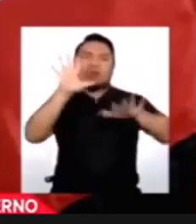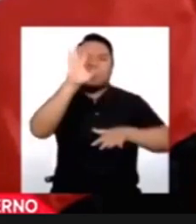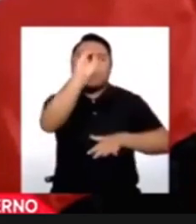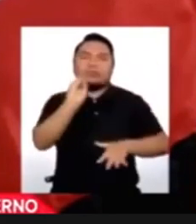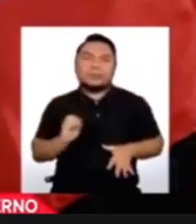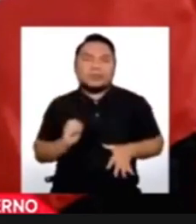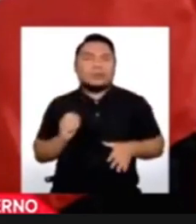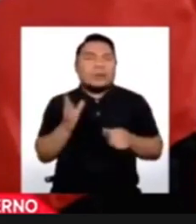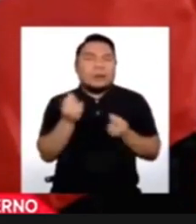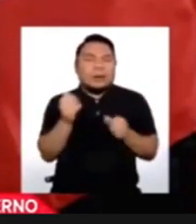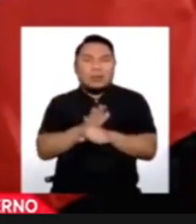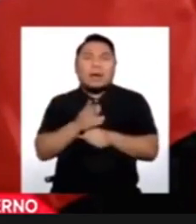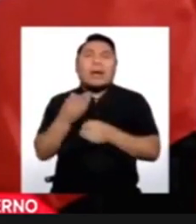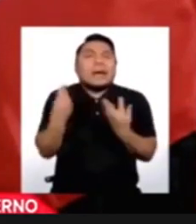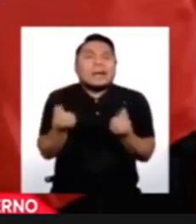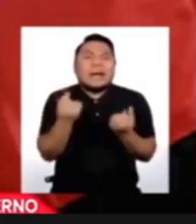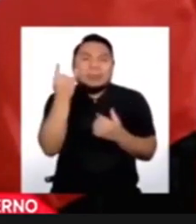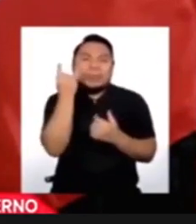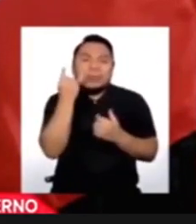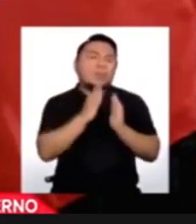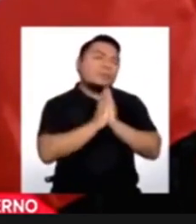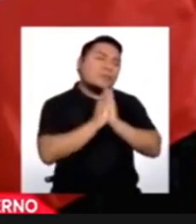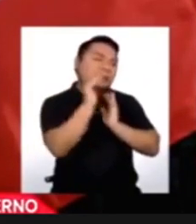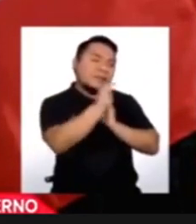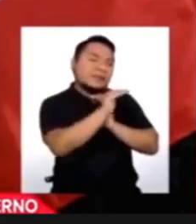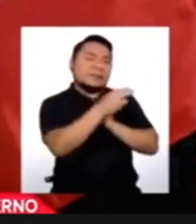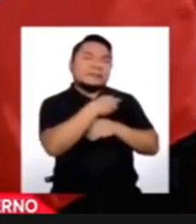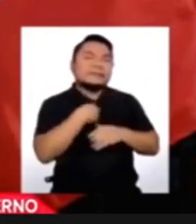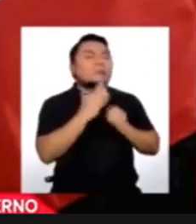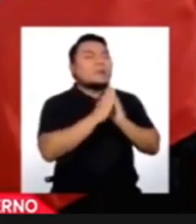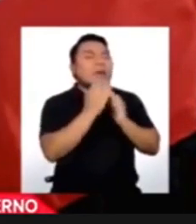monto total que tenemos previsto para